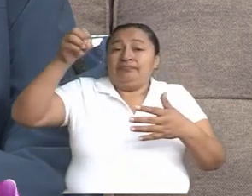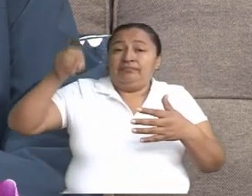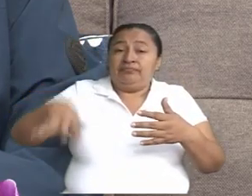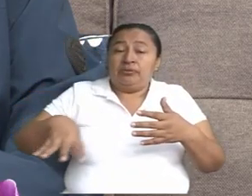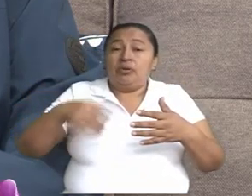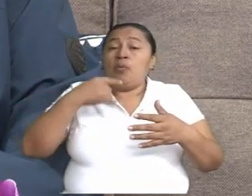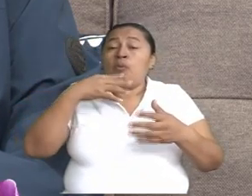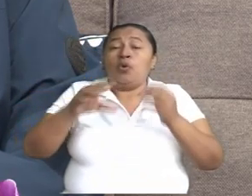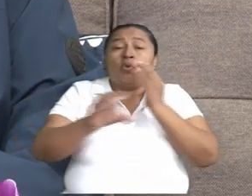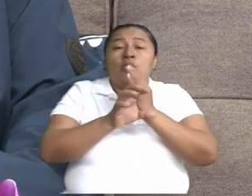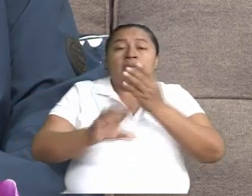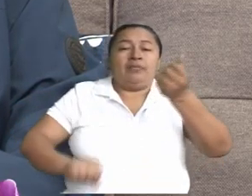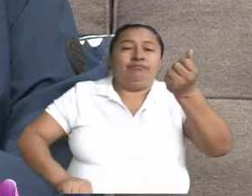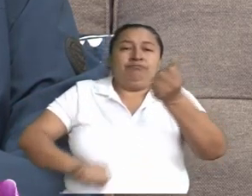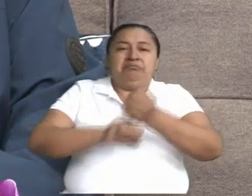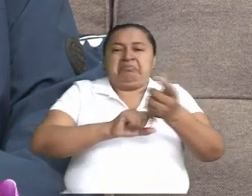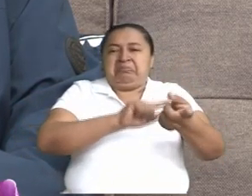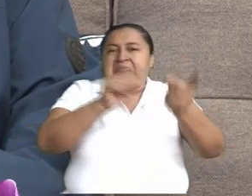de Estado.